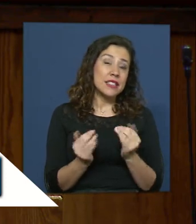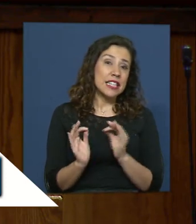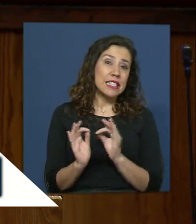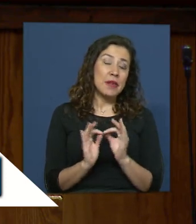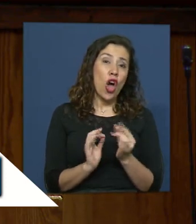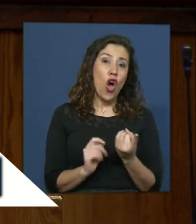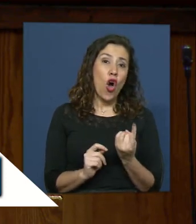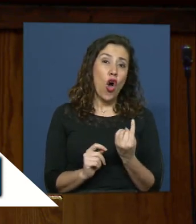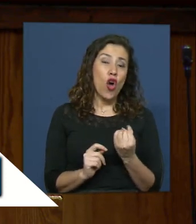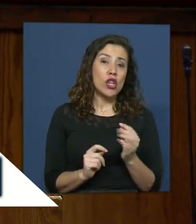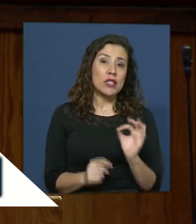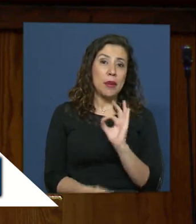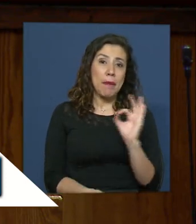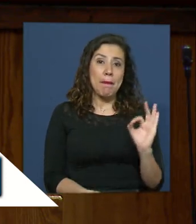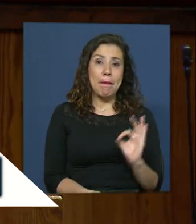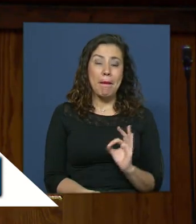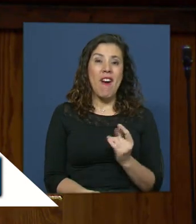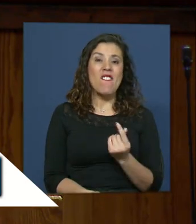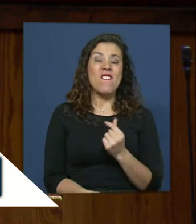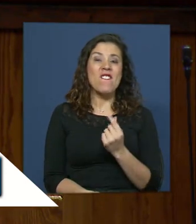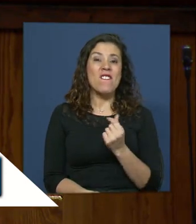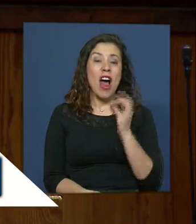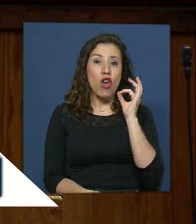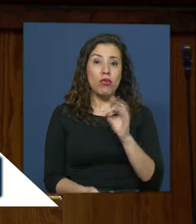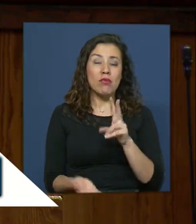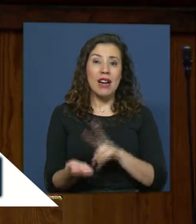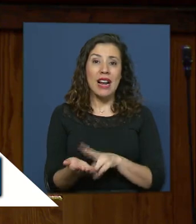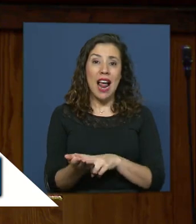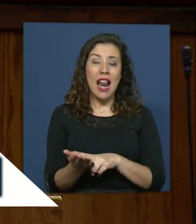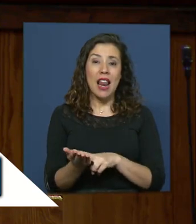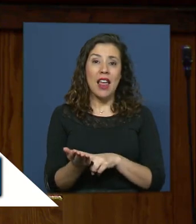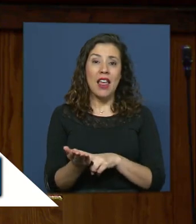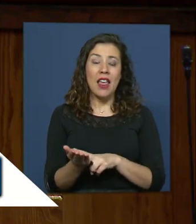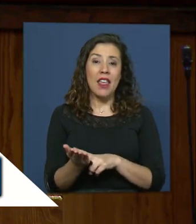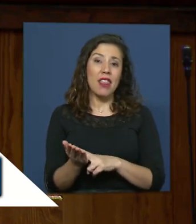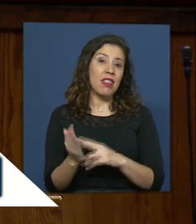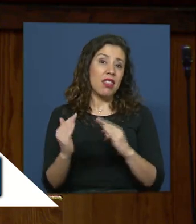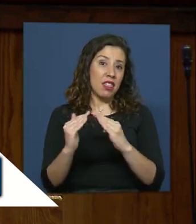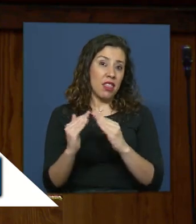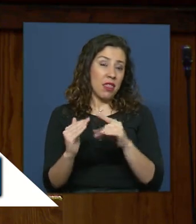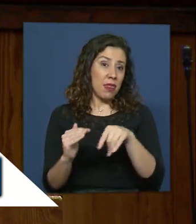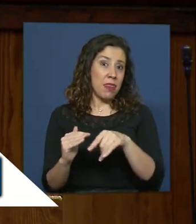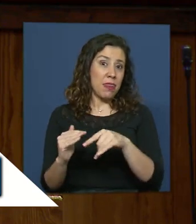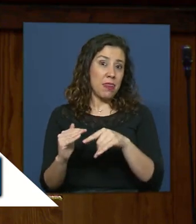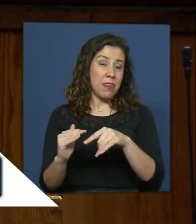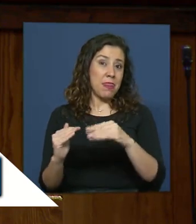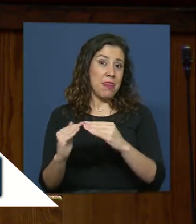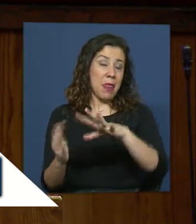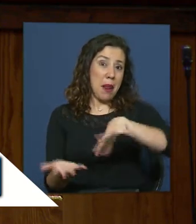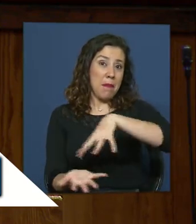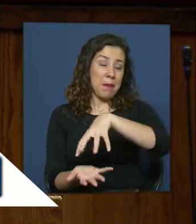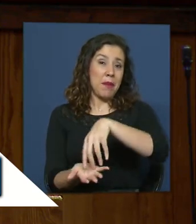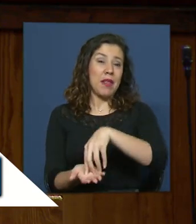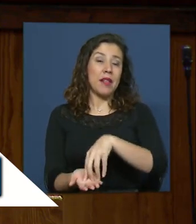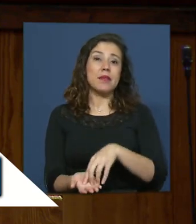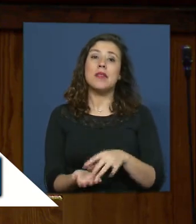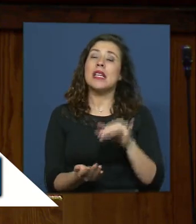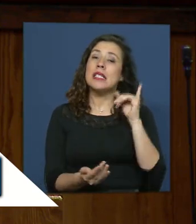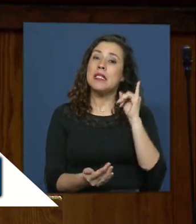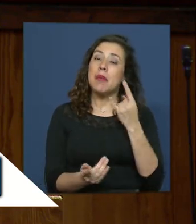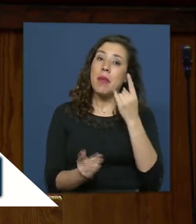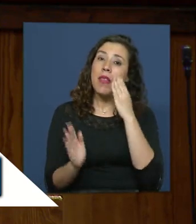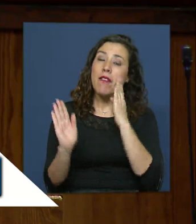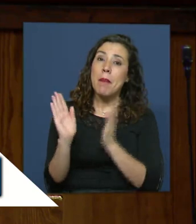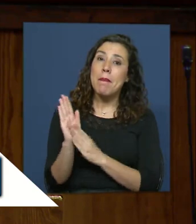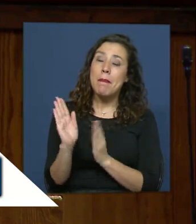el 11% del avalúo fiscal del inmueble, solo en casos excepcionales, siempre que se